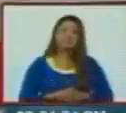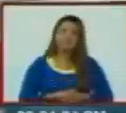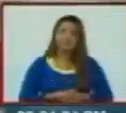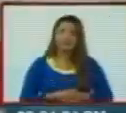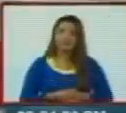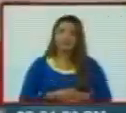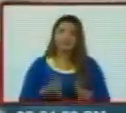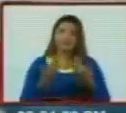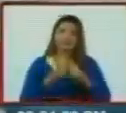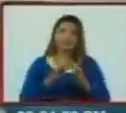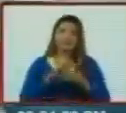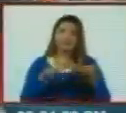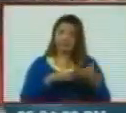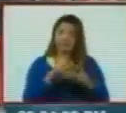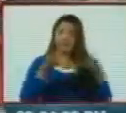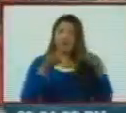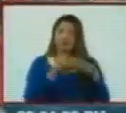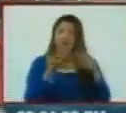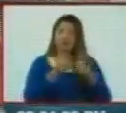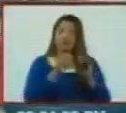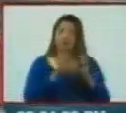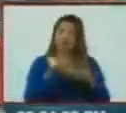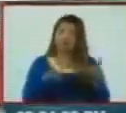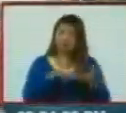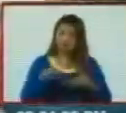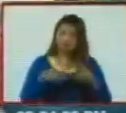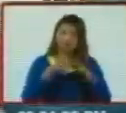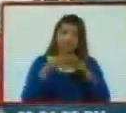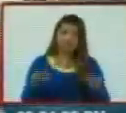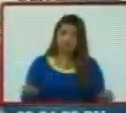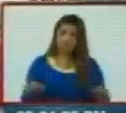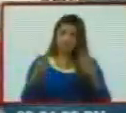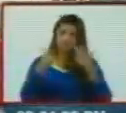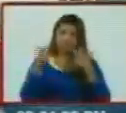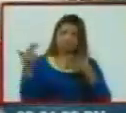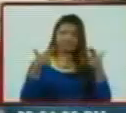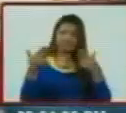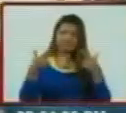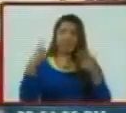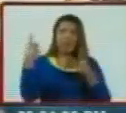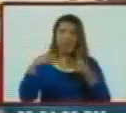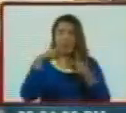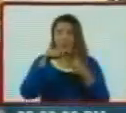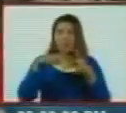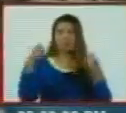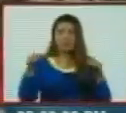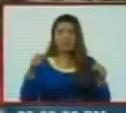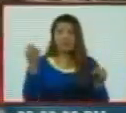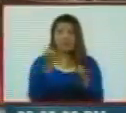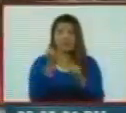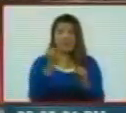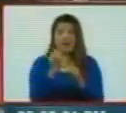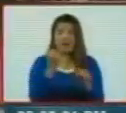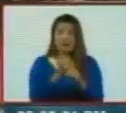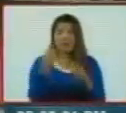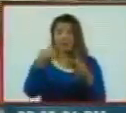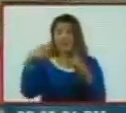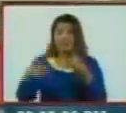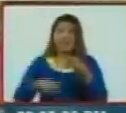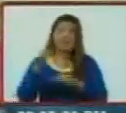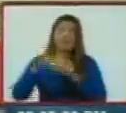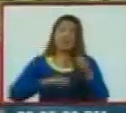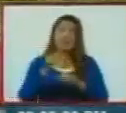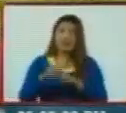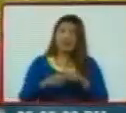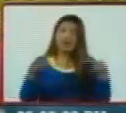vandálicos generados por estos pequeños focos desestabilizadores, resultaron heridos otros motorizados, trabajadores de diferentes cooperativas y líneas